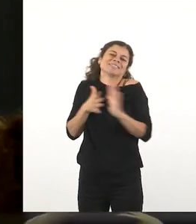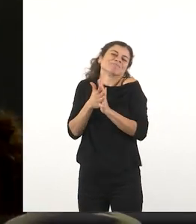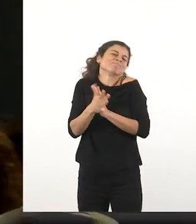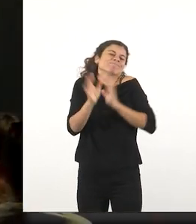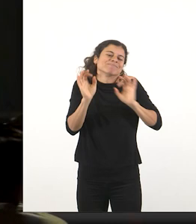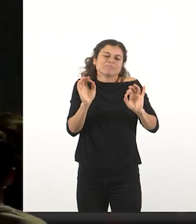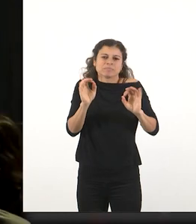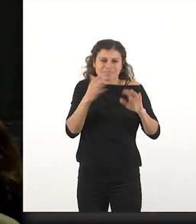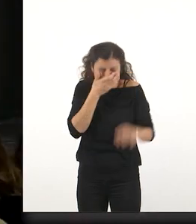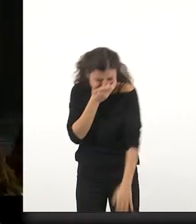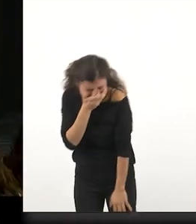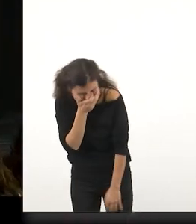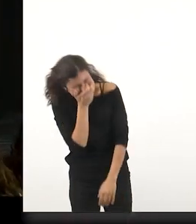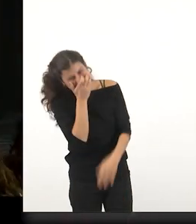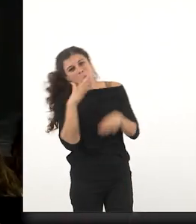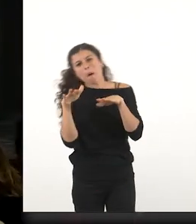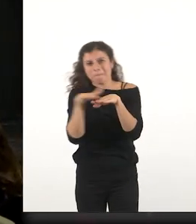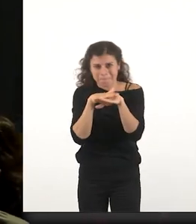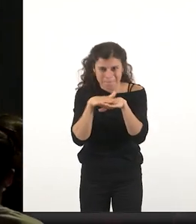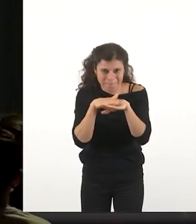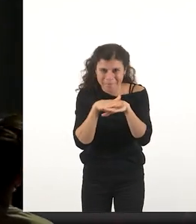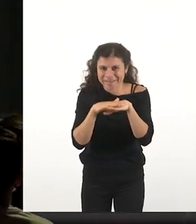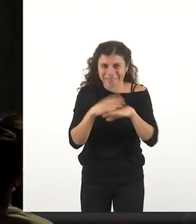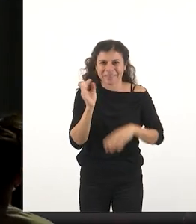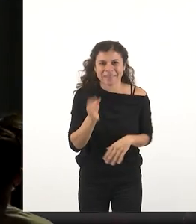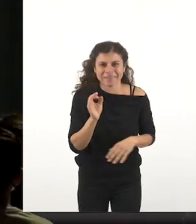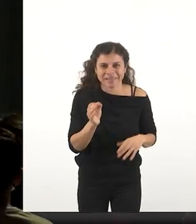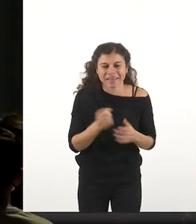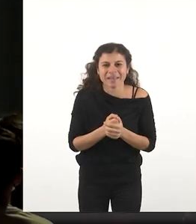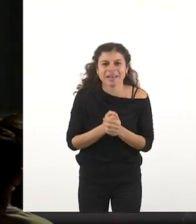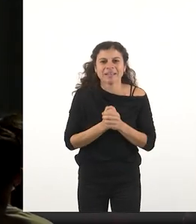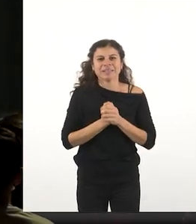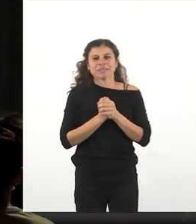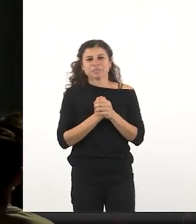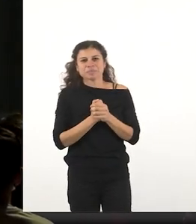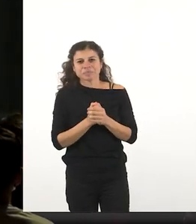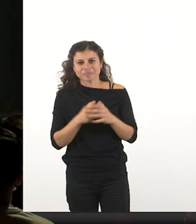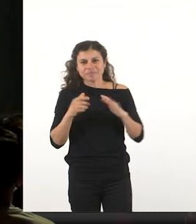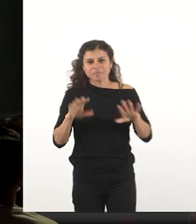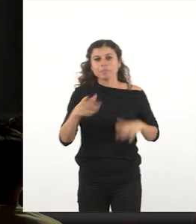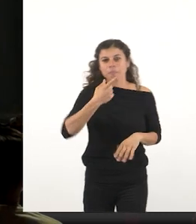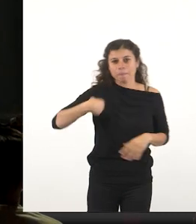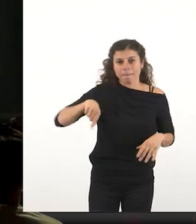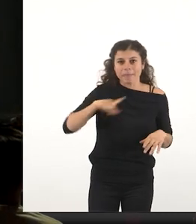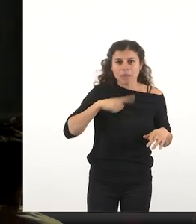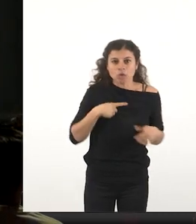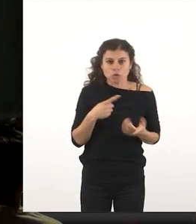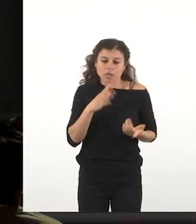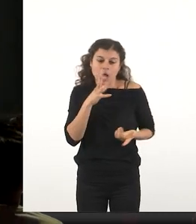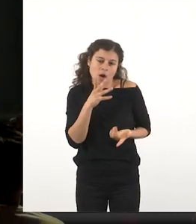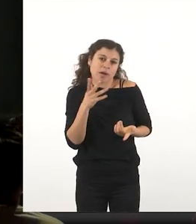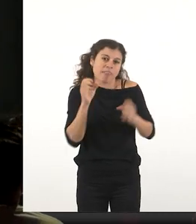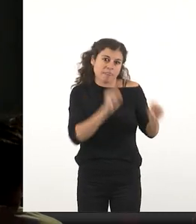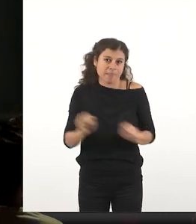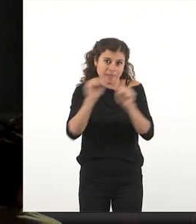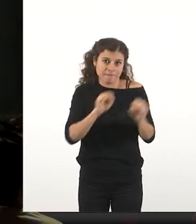Perdón, perdóname, de verdad. Es que luego las defensoras de derechos humanos como a mí, que somos muchas las que estamos defendiendo derechos humanos, pero